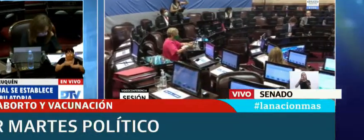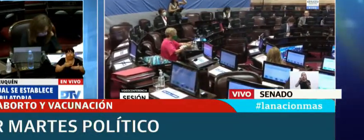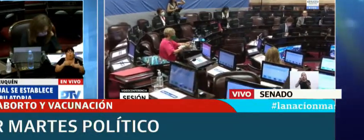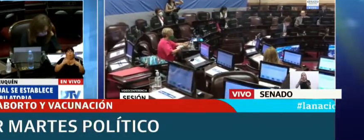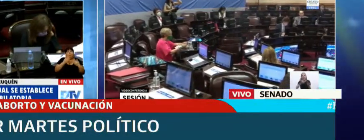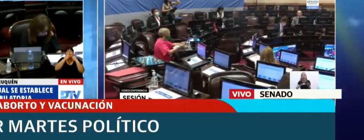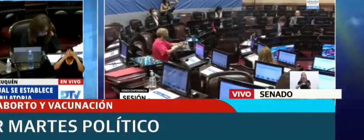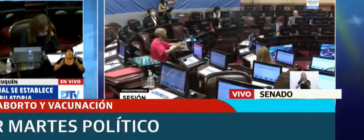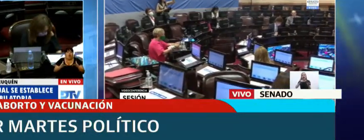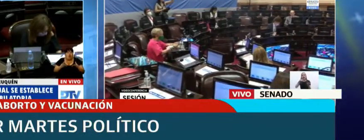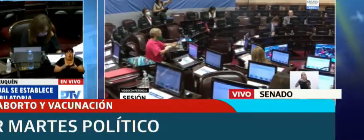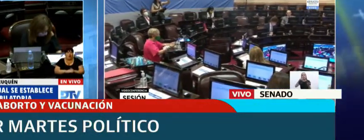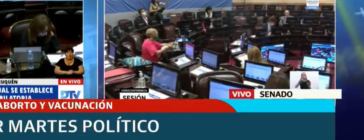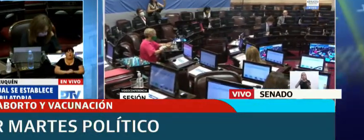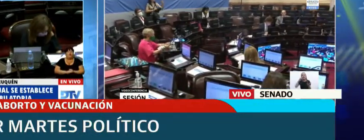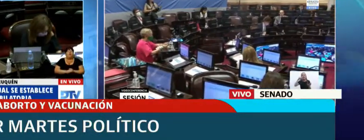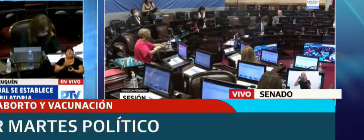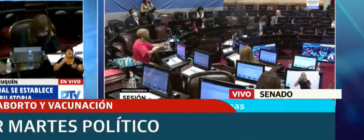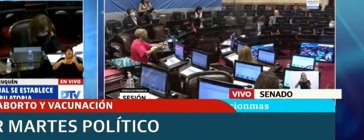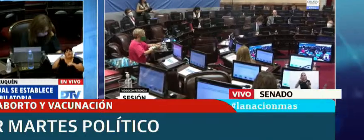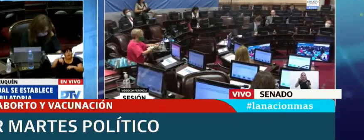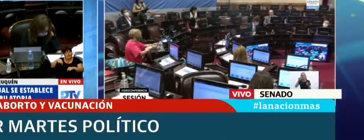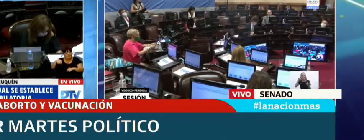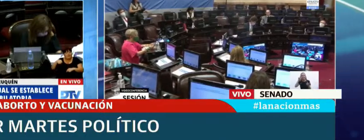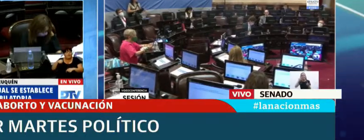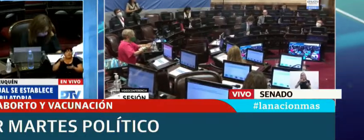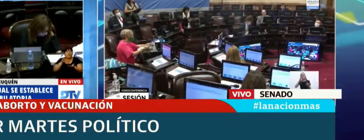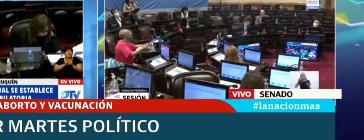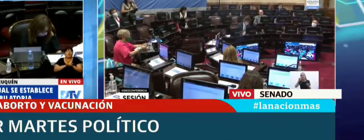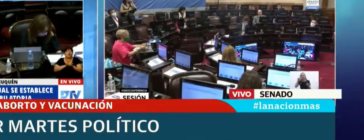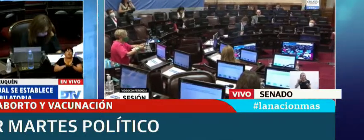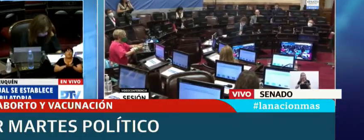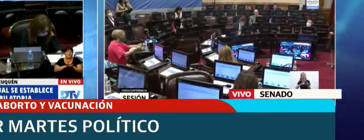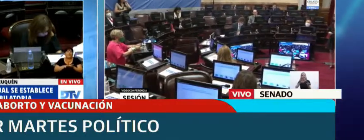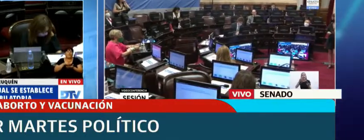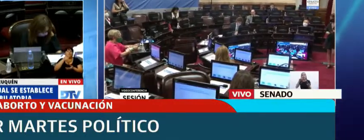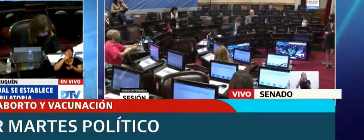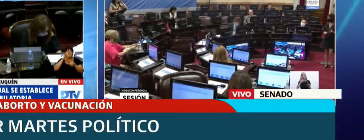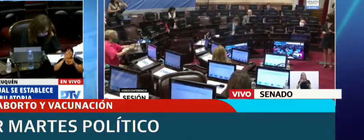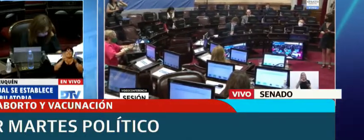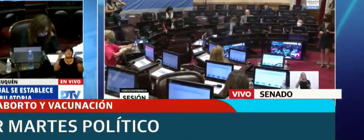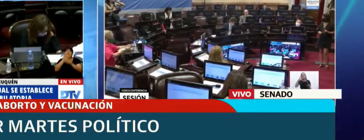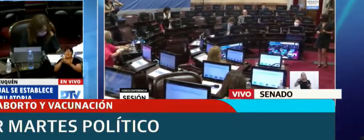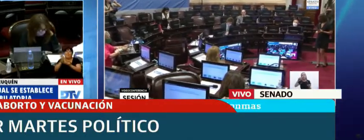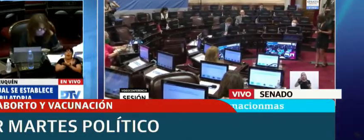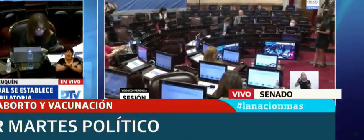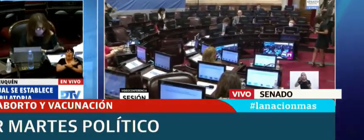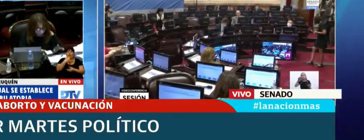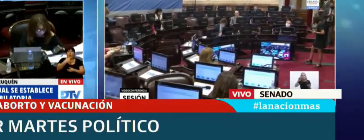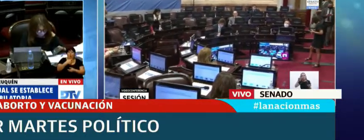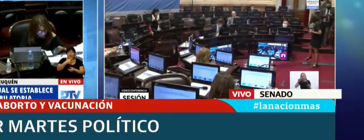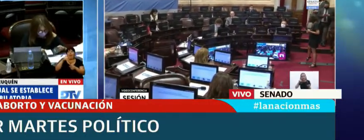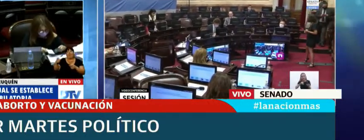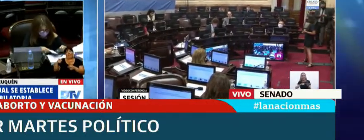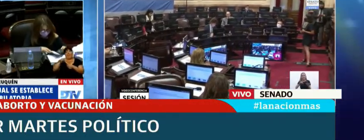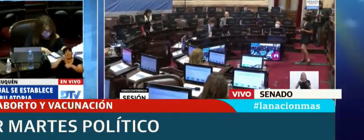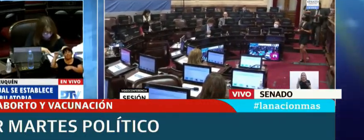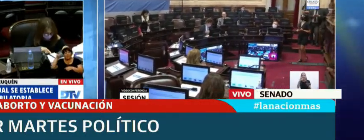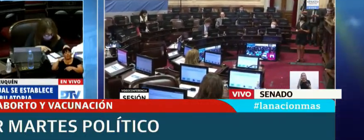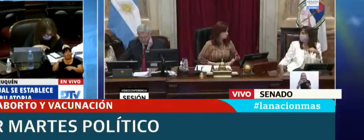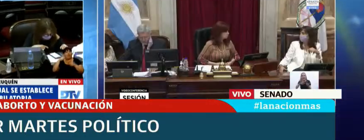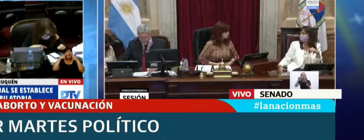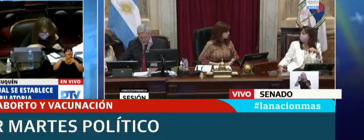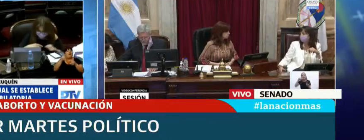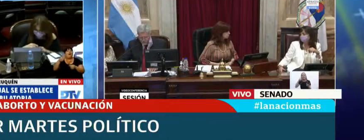que fue realmente caótica esta nueva versión ya un gobierno del kirchnerismo estaría siendo aprobada con